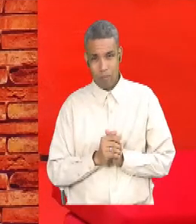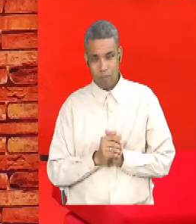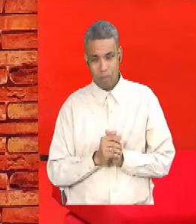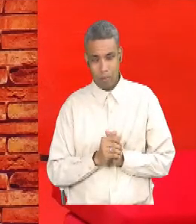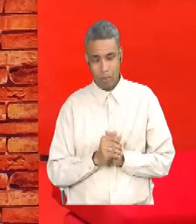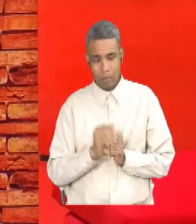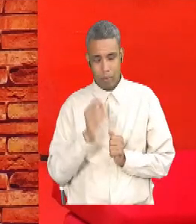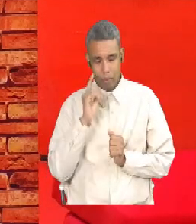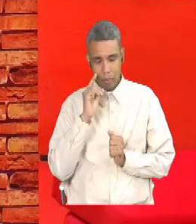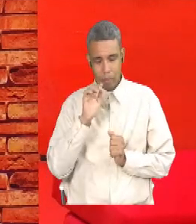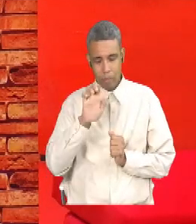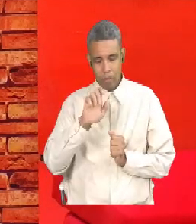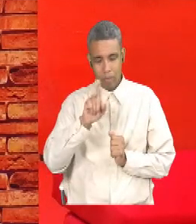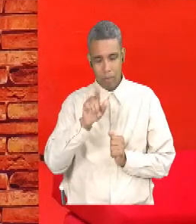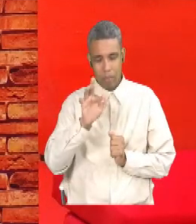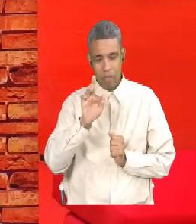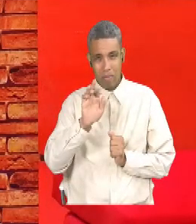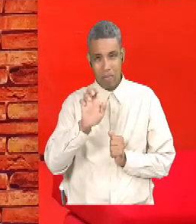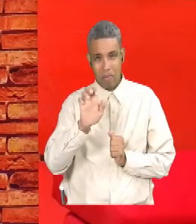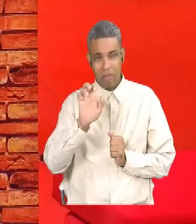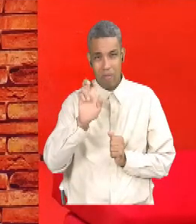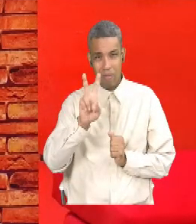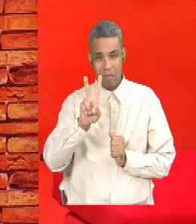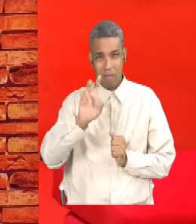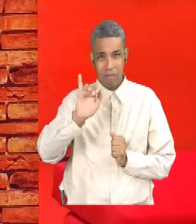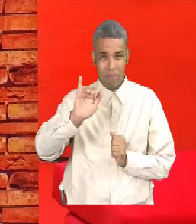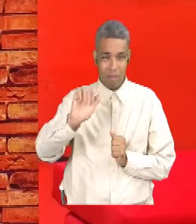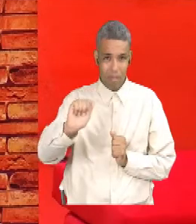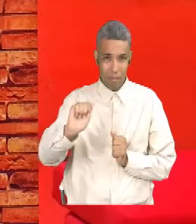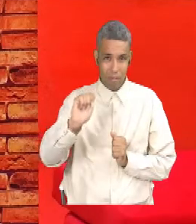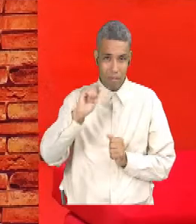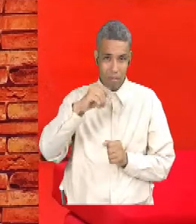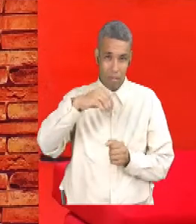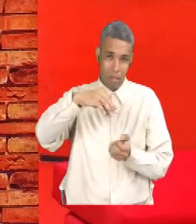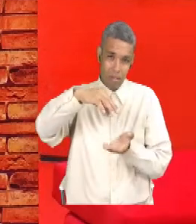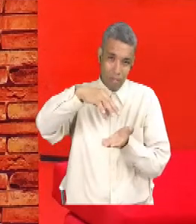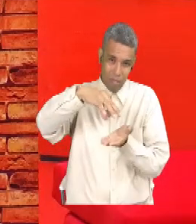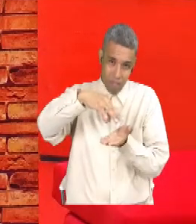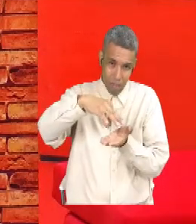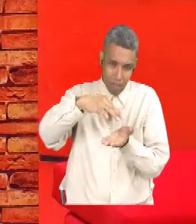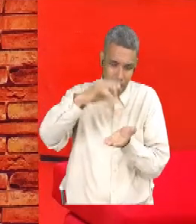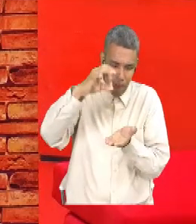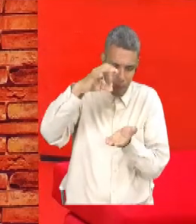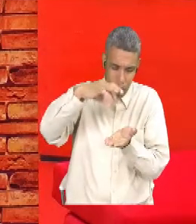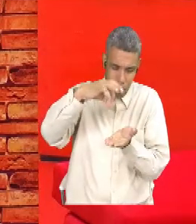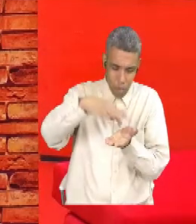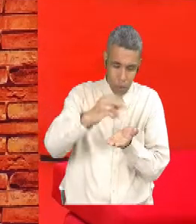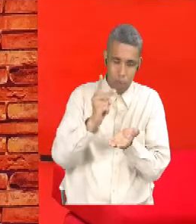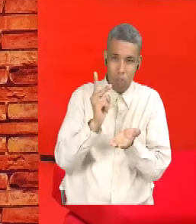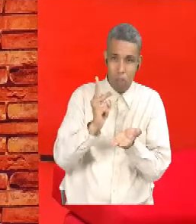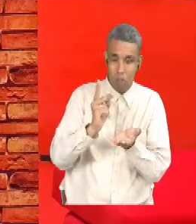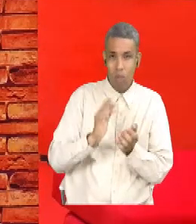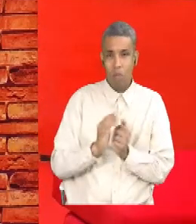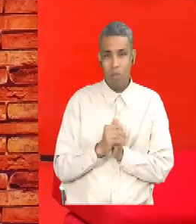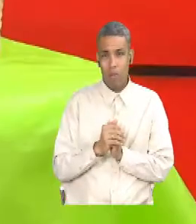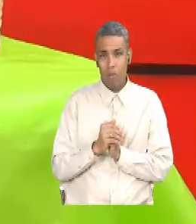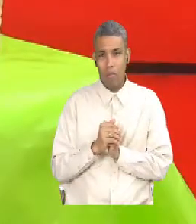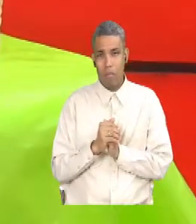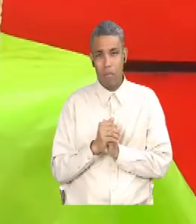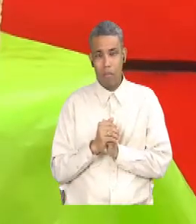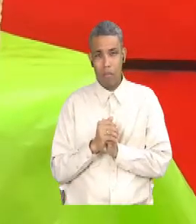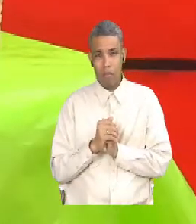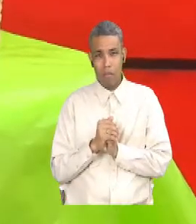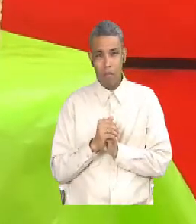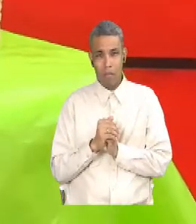stevia. Es a elección si quieren utilizar un endulzante, ¿sí? Generalmente yo no utilizo endulzante porque